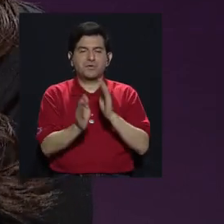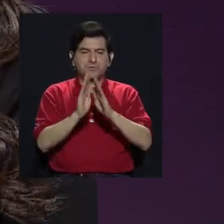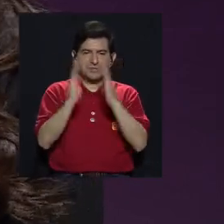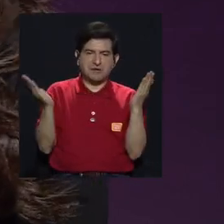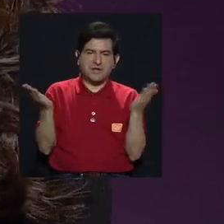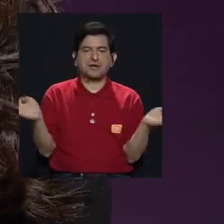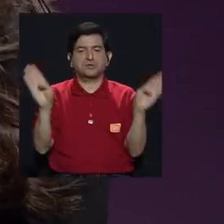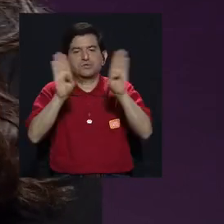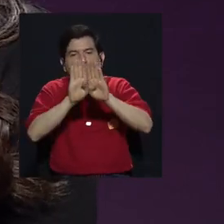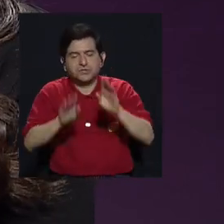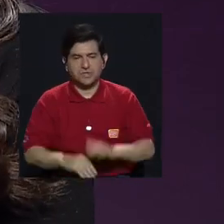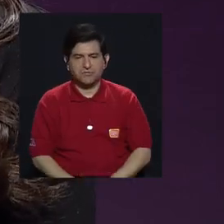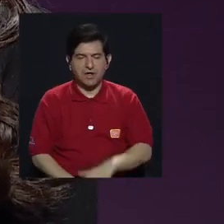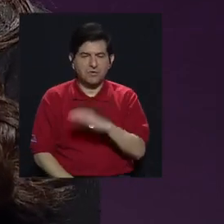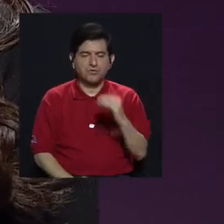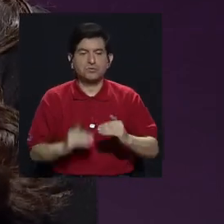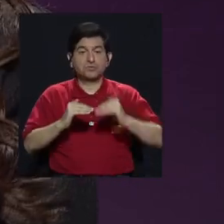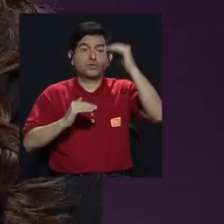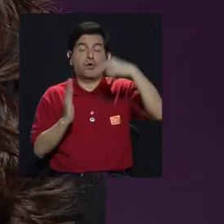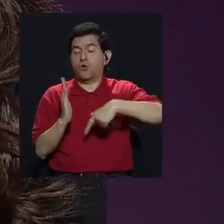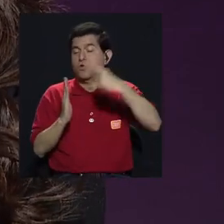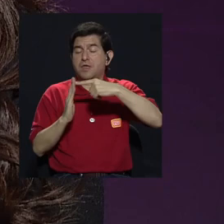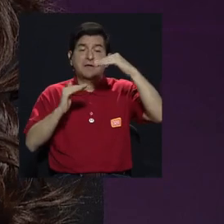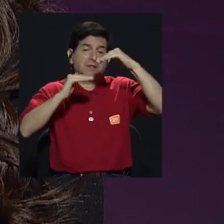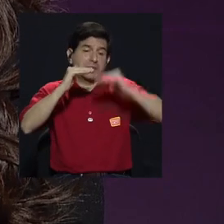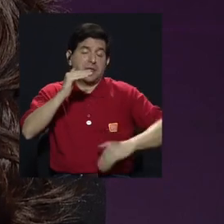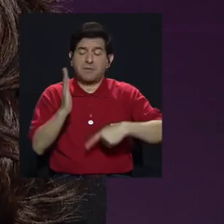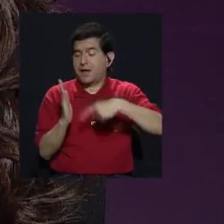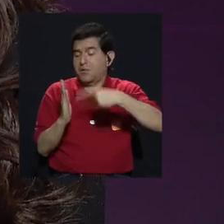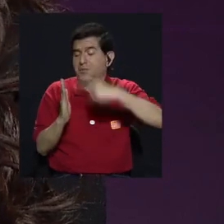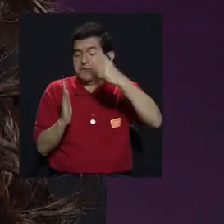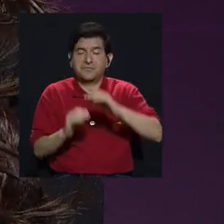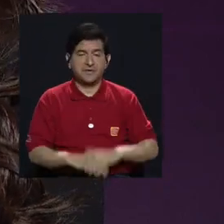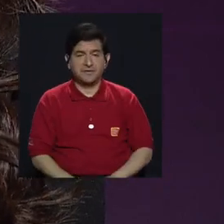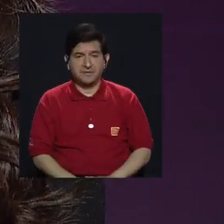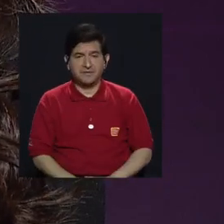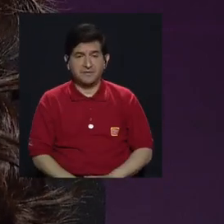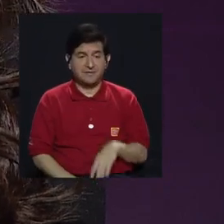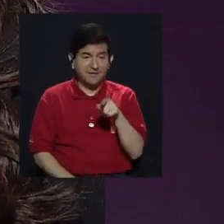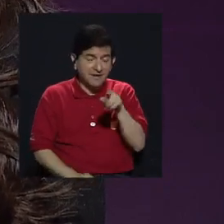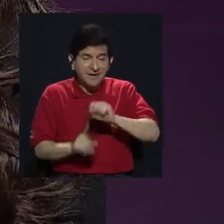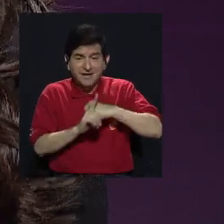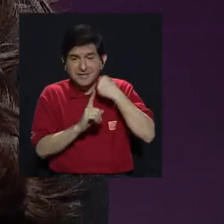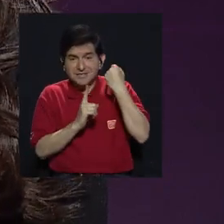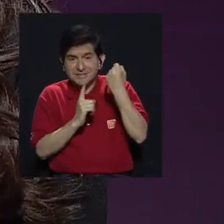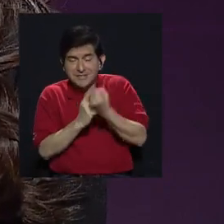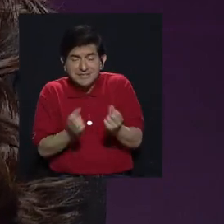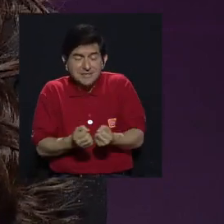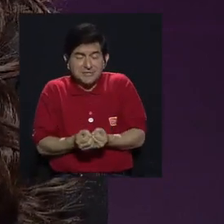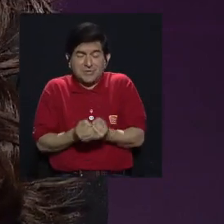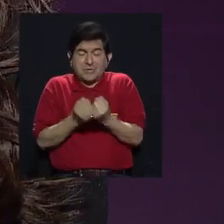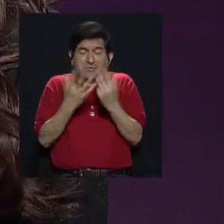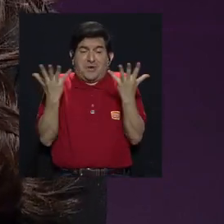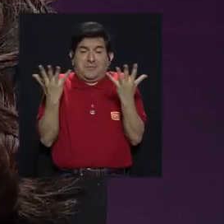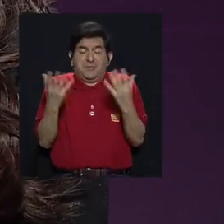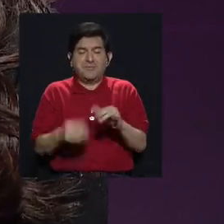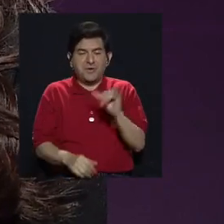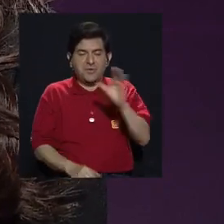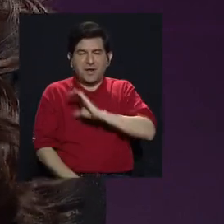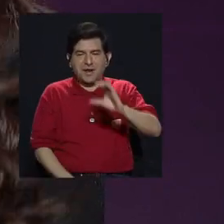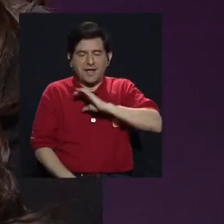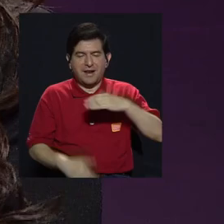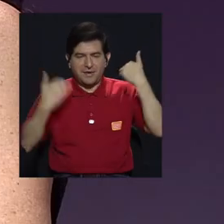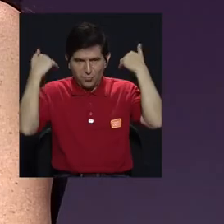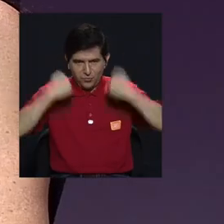poliamorosos cerrados, poliamorosos de alto perfil, de bajo perfil. O sea, es tan amplio como, sí, lo es la conducta, sí,